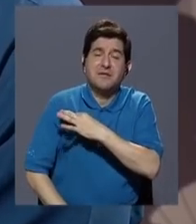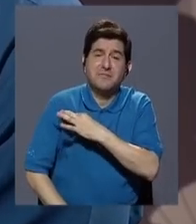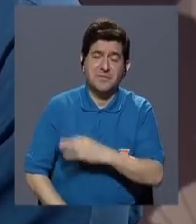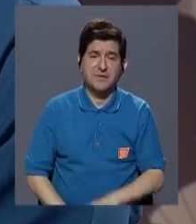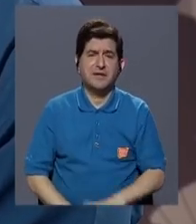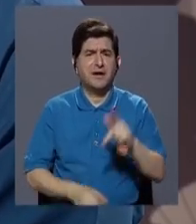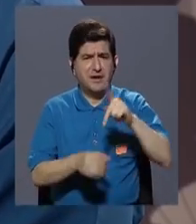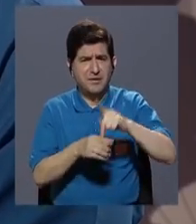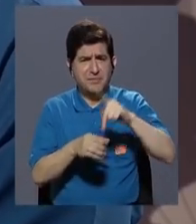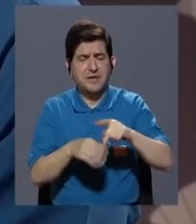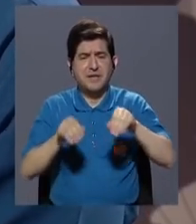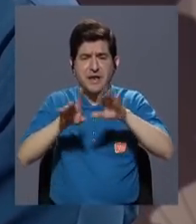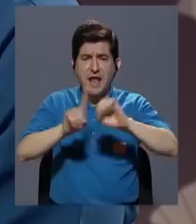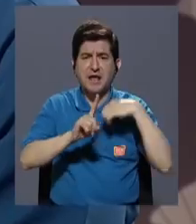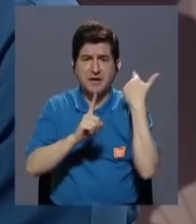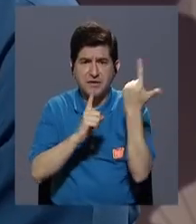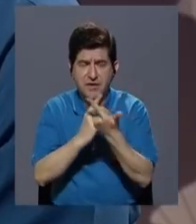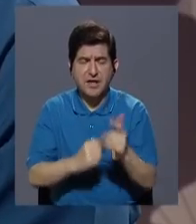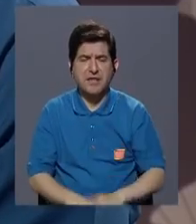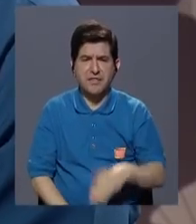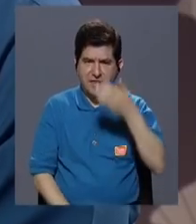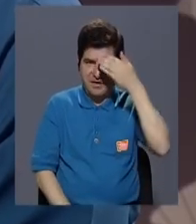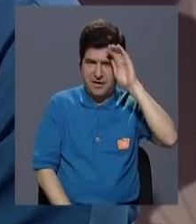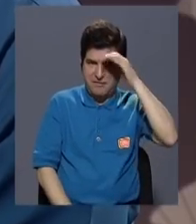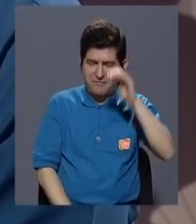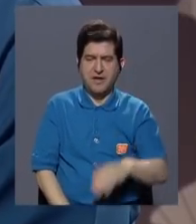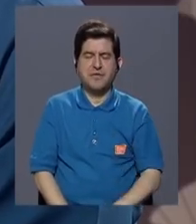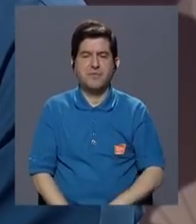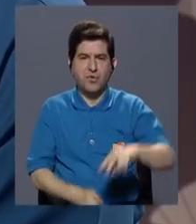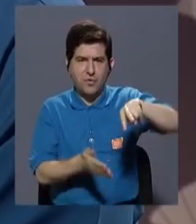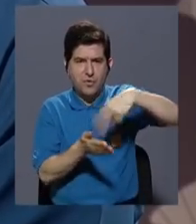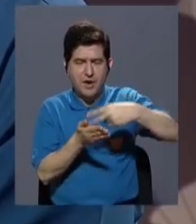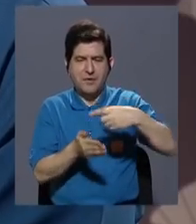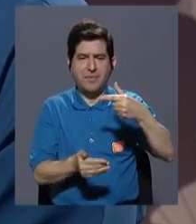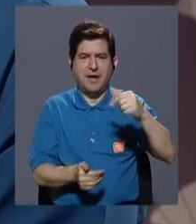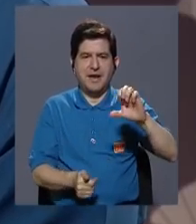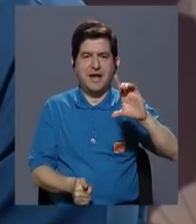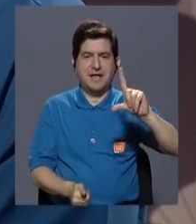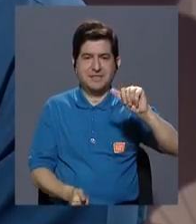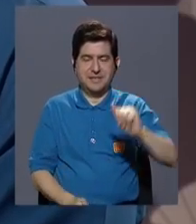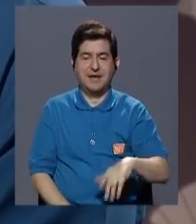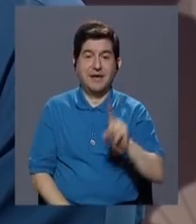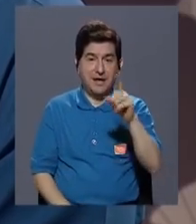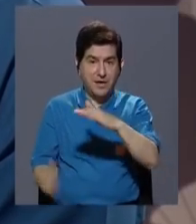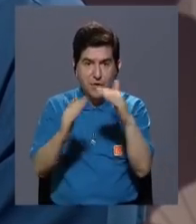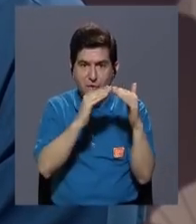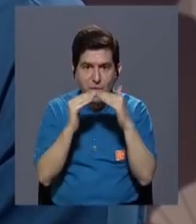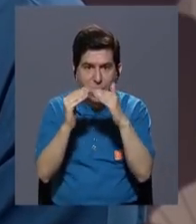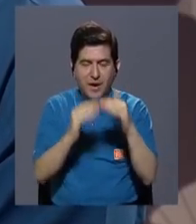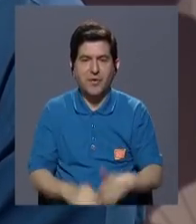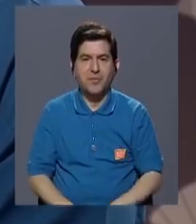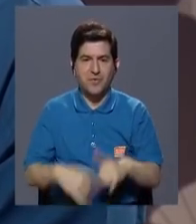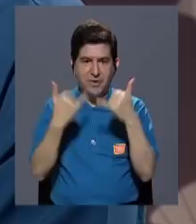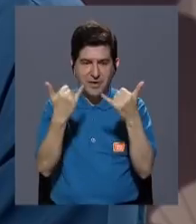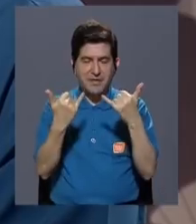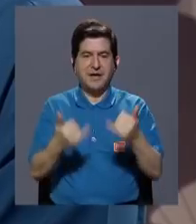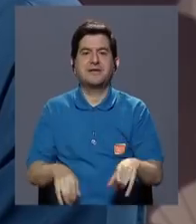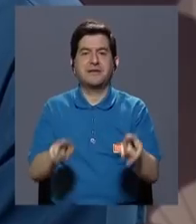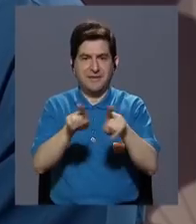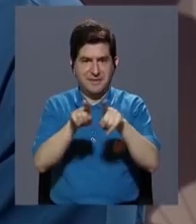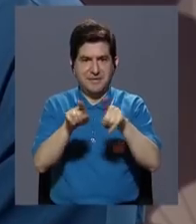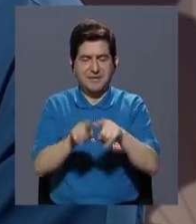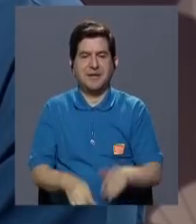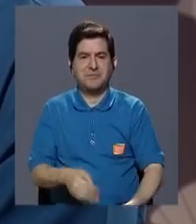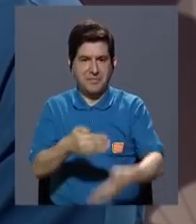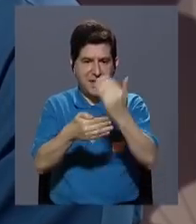redes sociales estamos en facebook con el baile de la gacela y hay una comunidad que estaba recibiendo detrás de cámaras